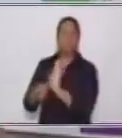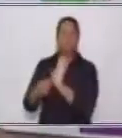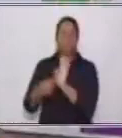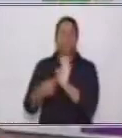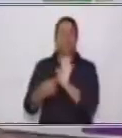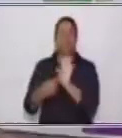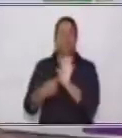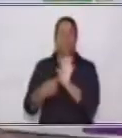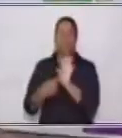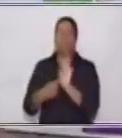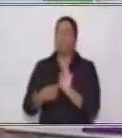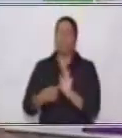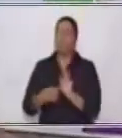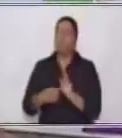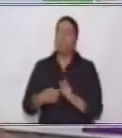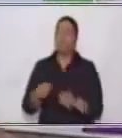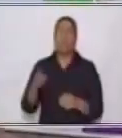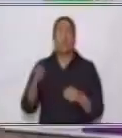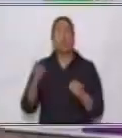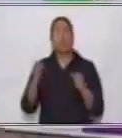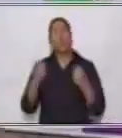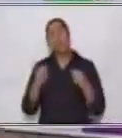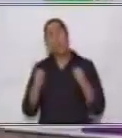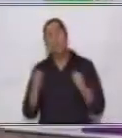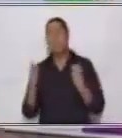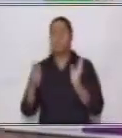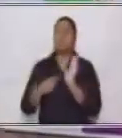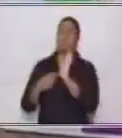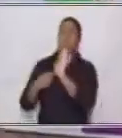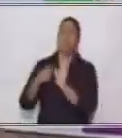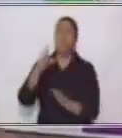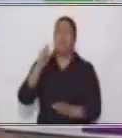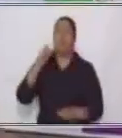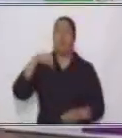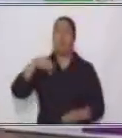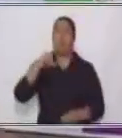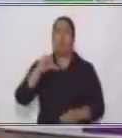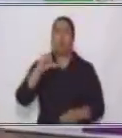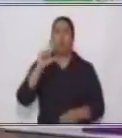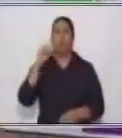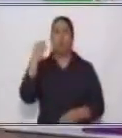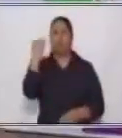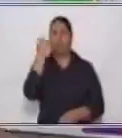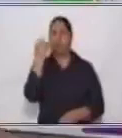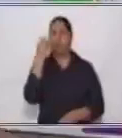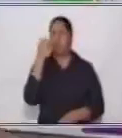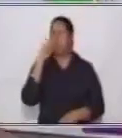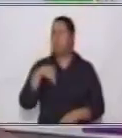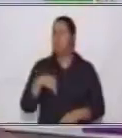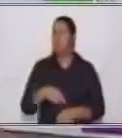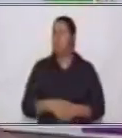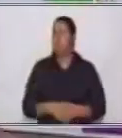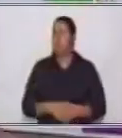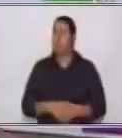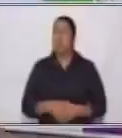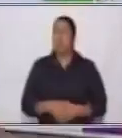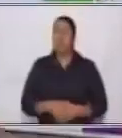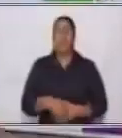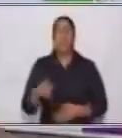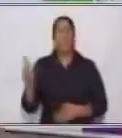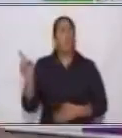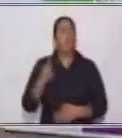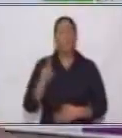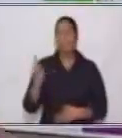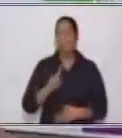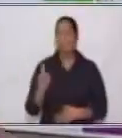debe presentar o hacer una conclusión. Por ejemplo, no debe añadir información nueva. Como